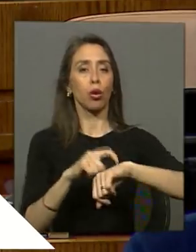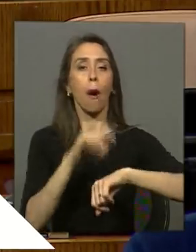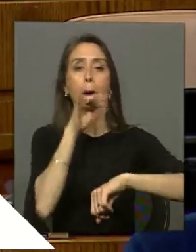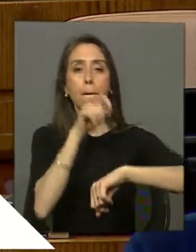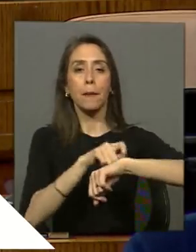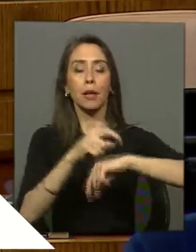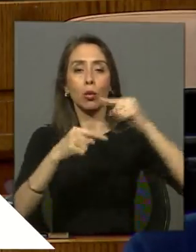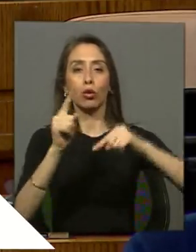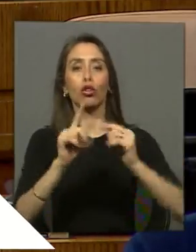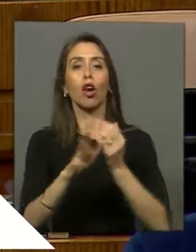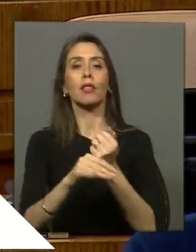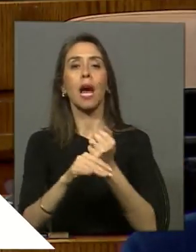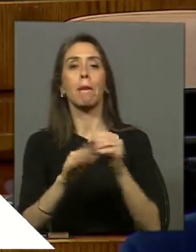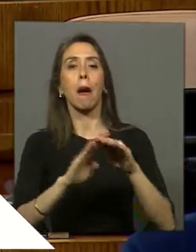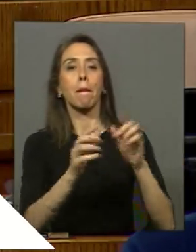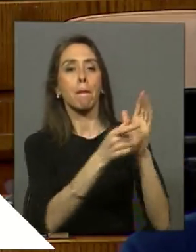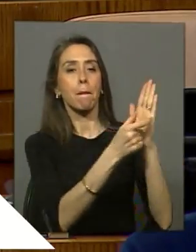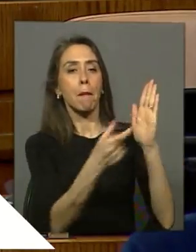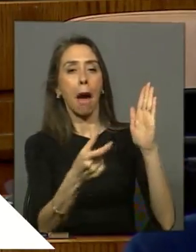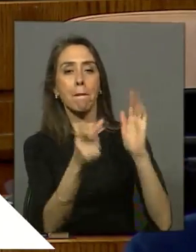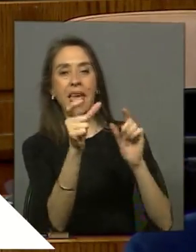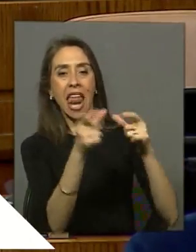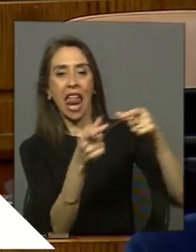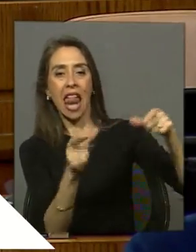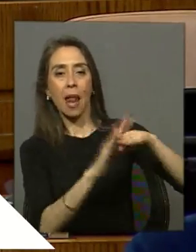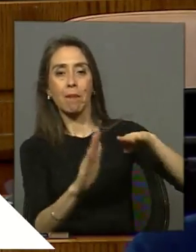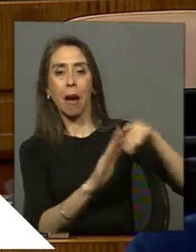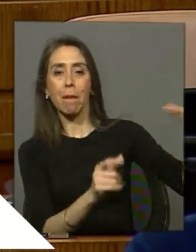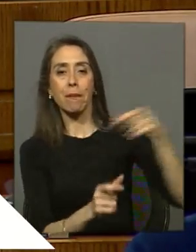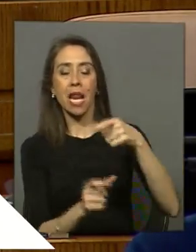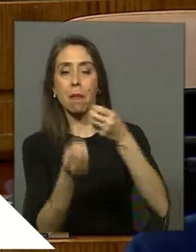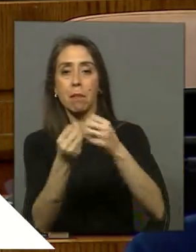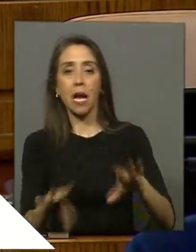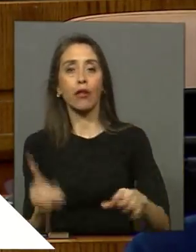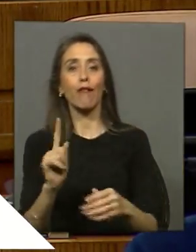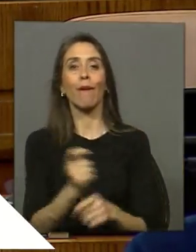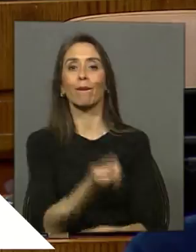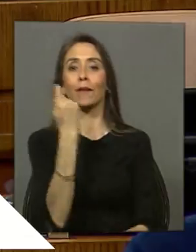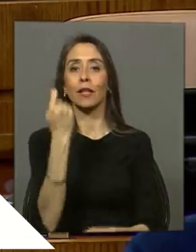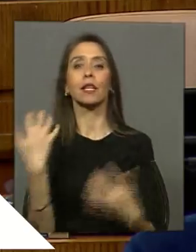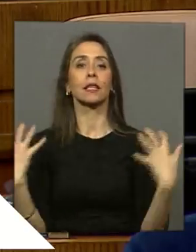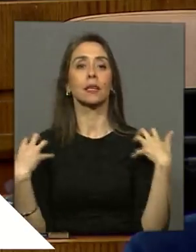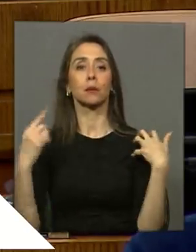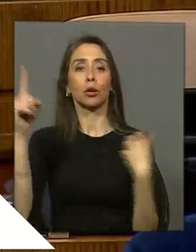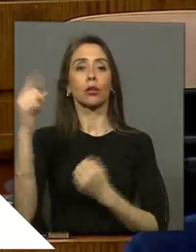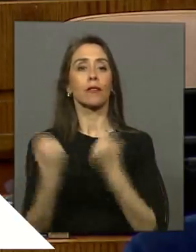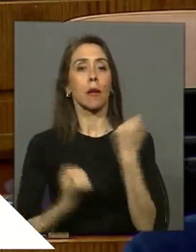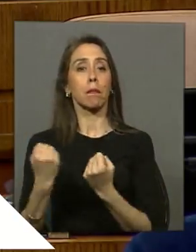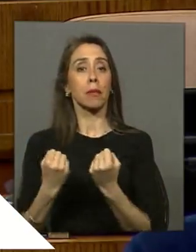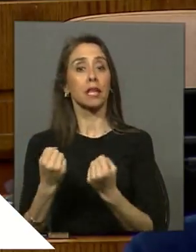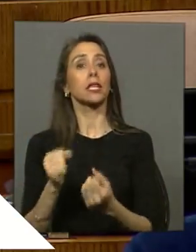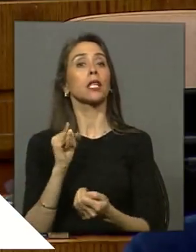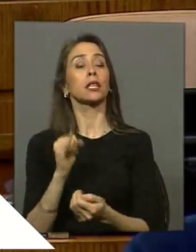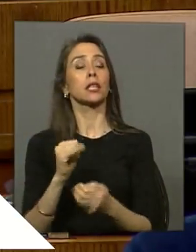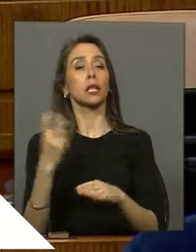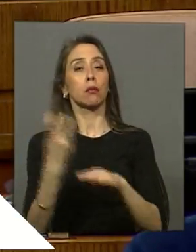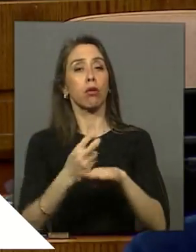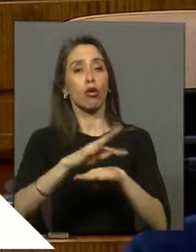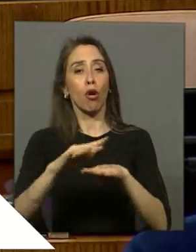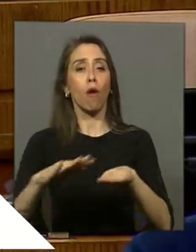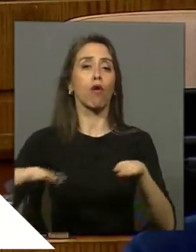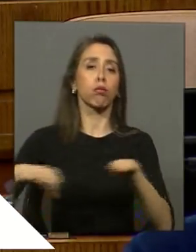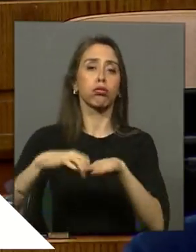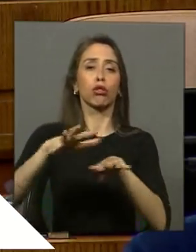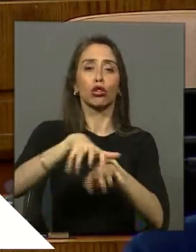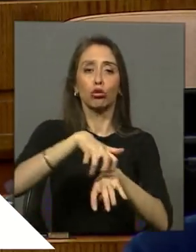se puede hacer la trampa de la pérdida del ticket que la responsabilidad civil sea del proveedor que por supuesto que si es que el proveedor en